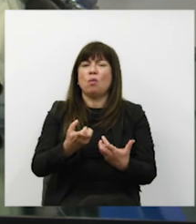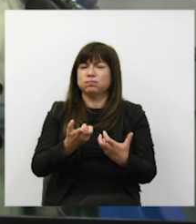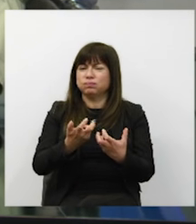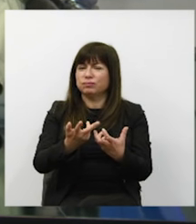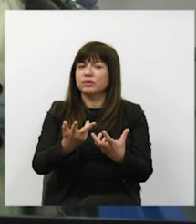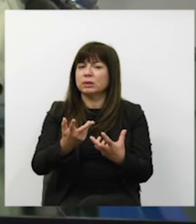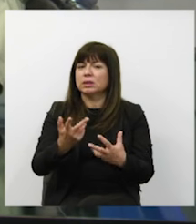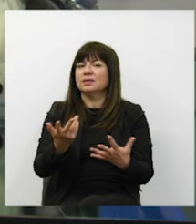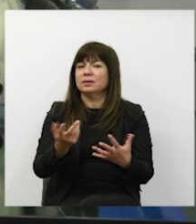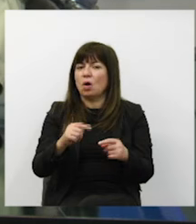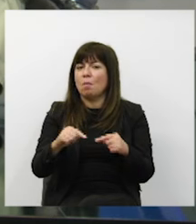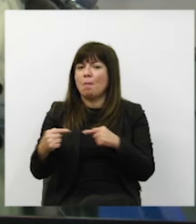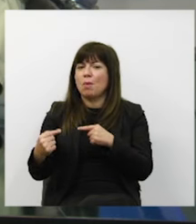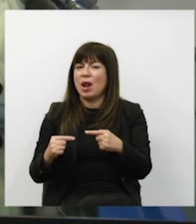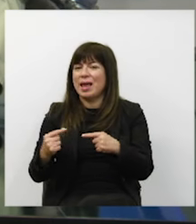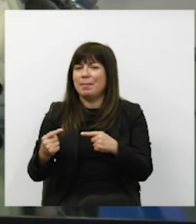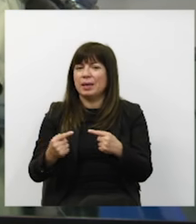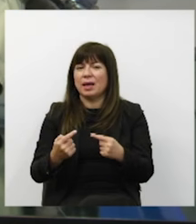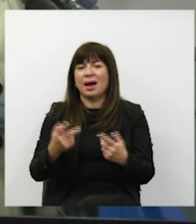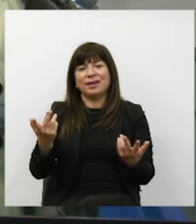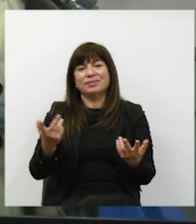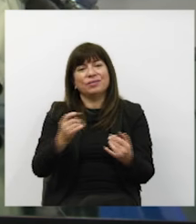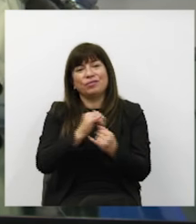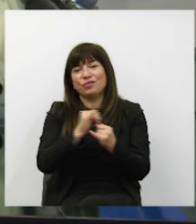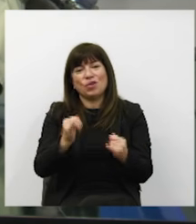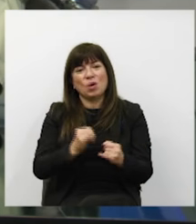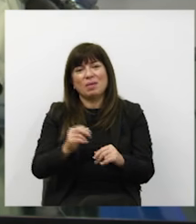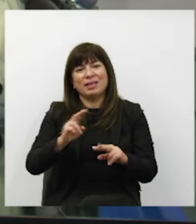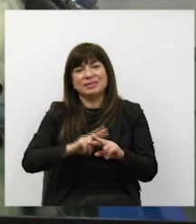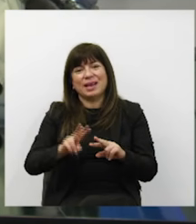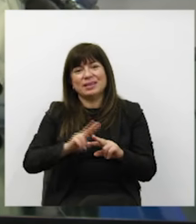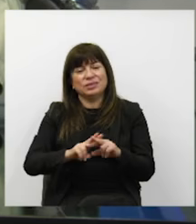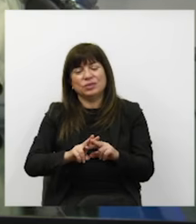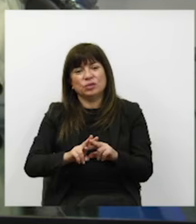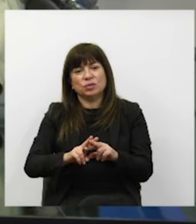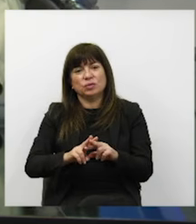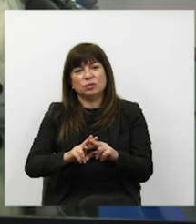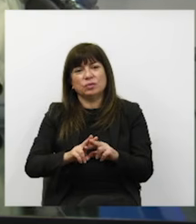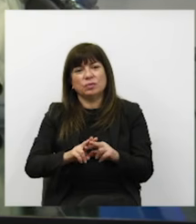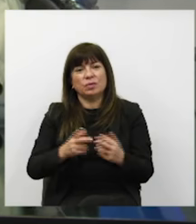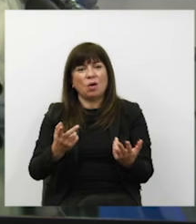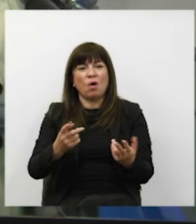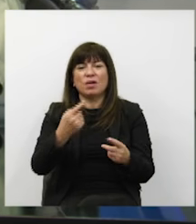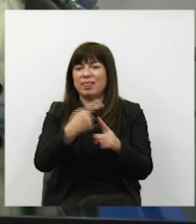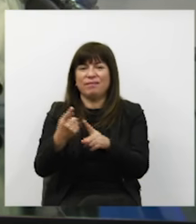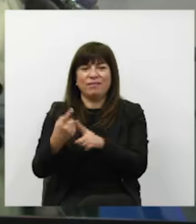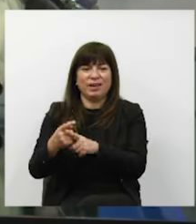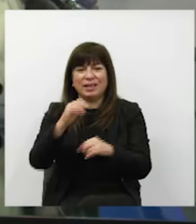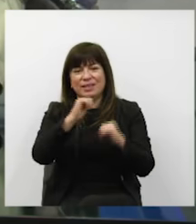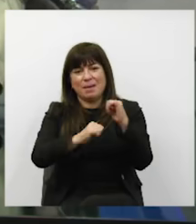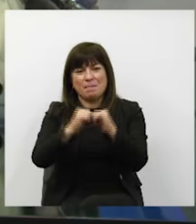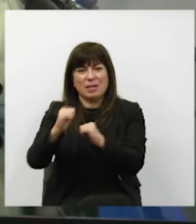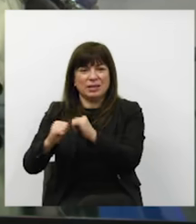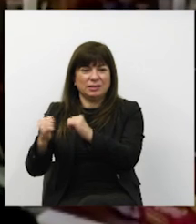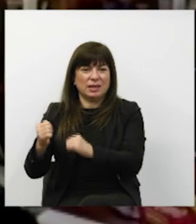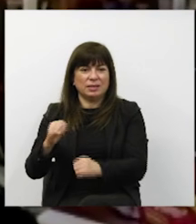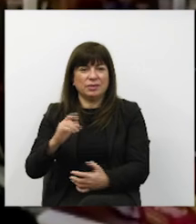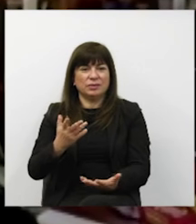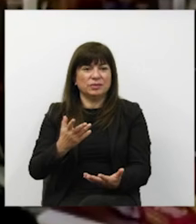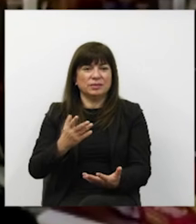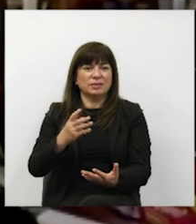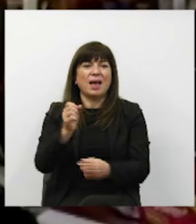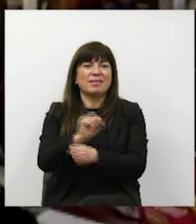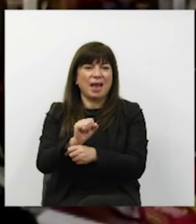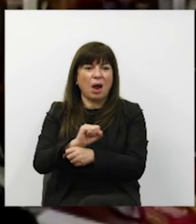polémica porque es la manera en cómo se hizo con el TARP, cómo se hizo con Chrysler Fiat, cómo se hizo con General Motors y cómo se hizo con los